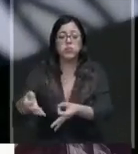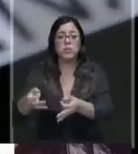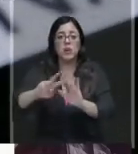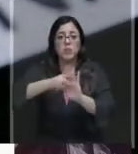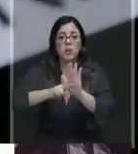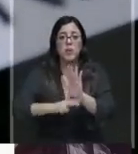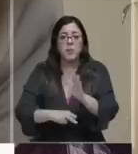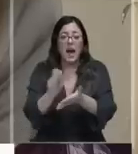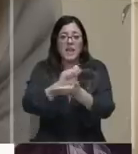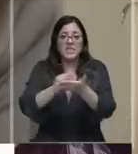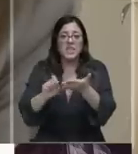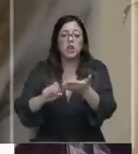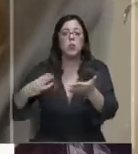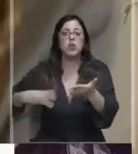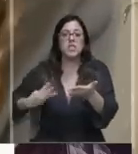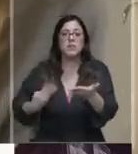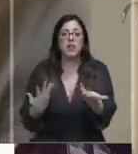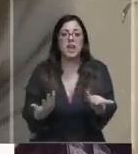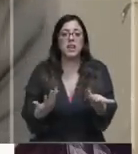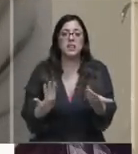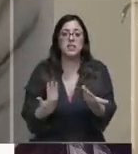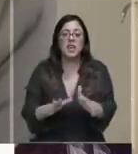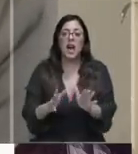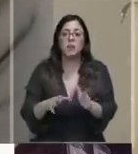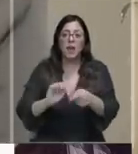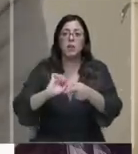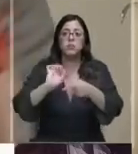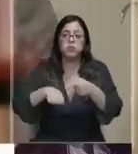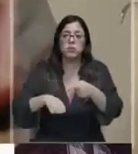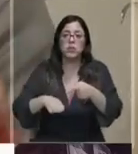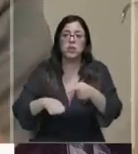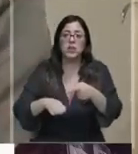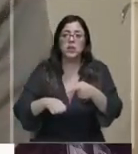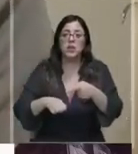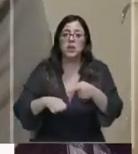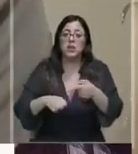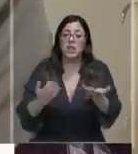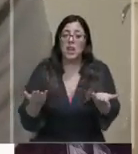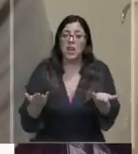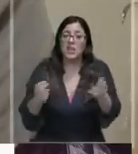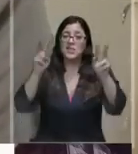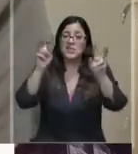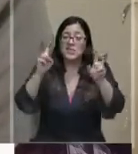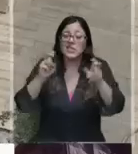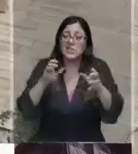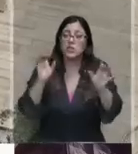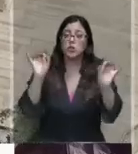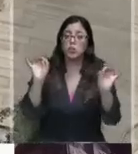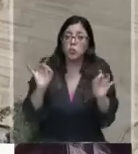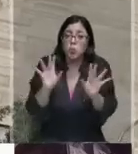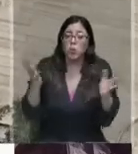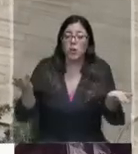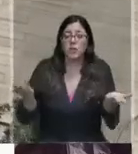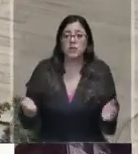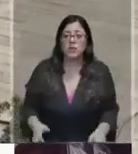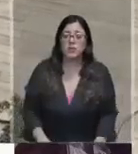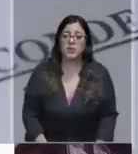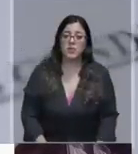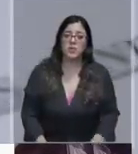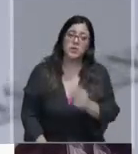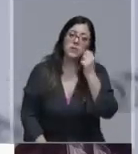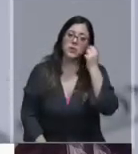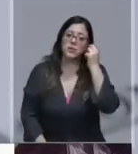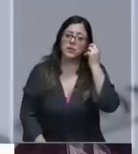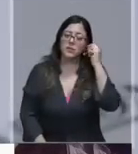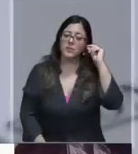secretario municipal para que lo certificara. Un mes antes de que nosotros lo hayamos podido aprobar en consejo, supuestamente. Este